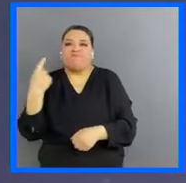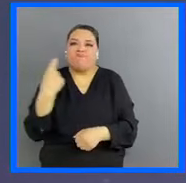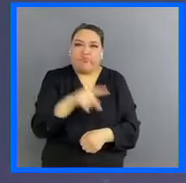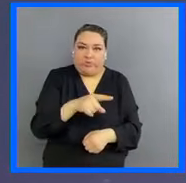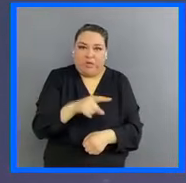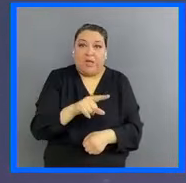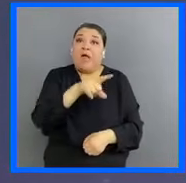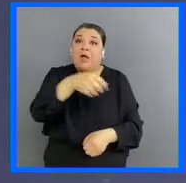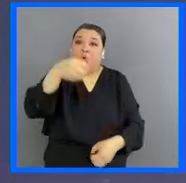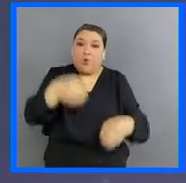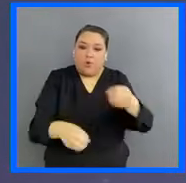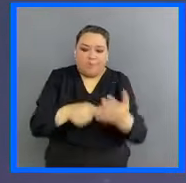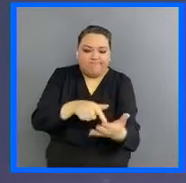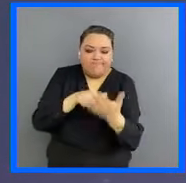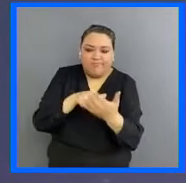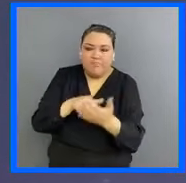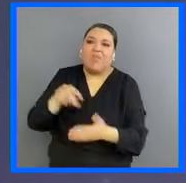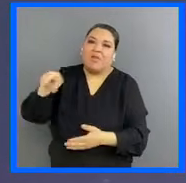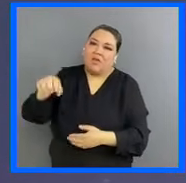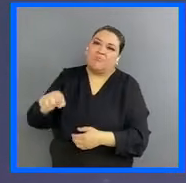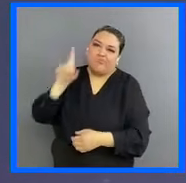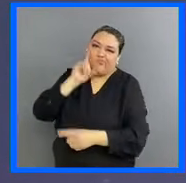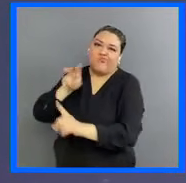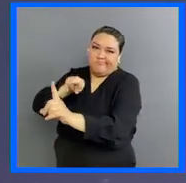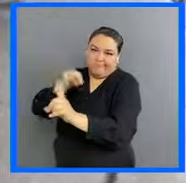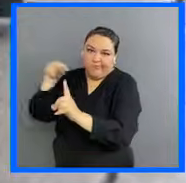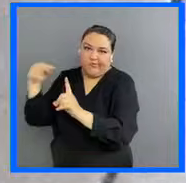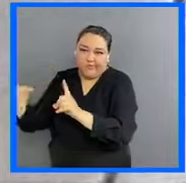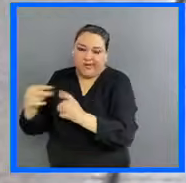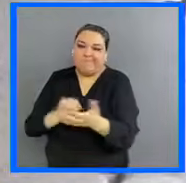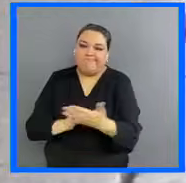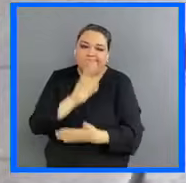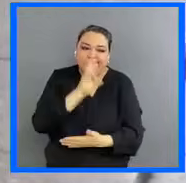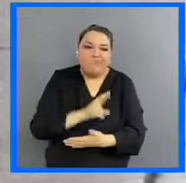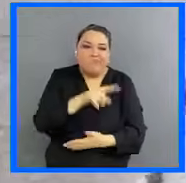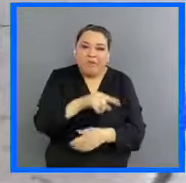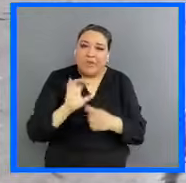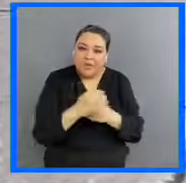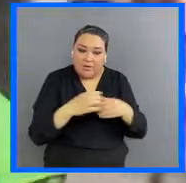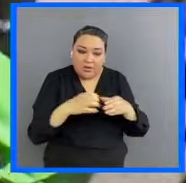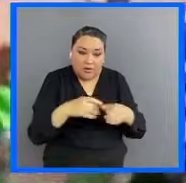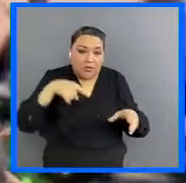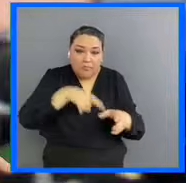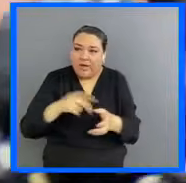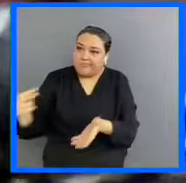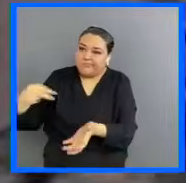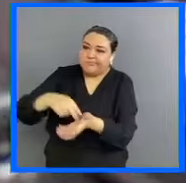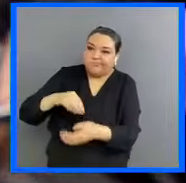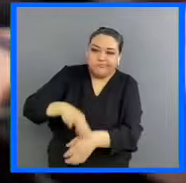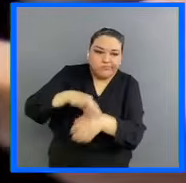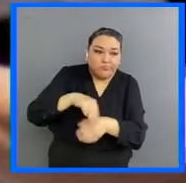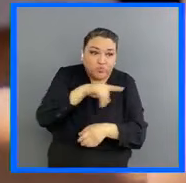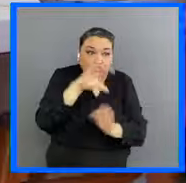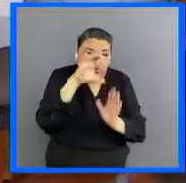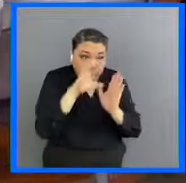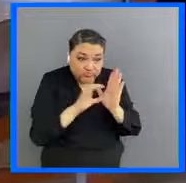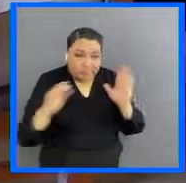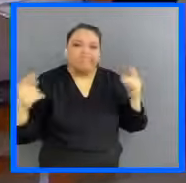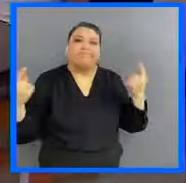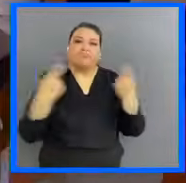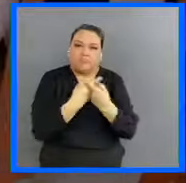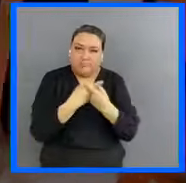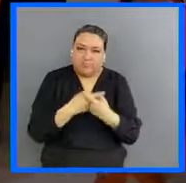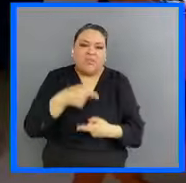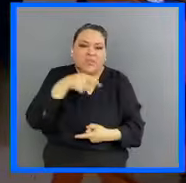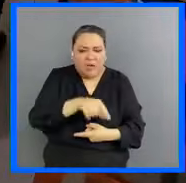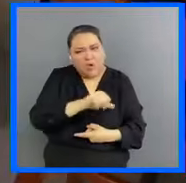la perspectiva de género y determinó que la acción de la comisión fue inconstitucional, por lo que le ordenó constatar su existencia por